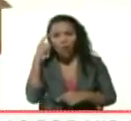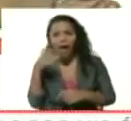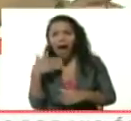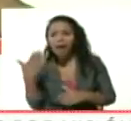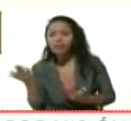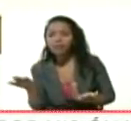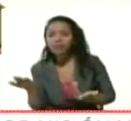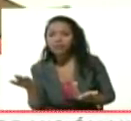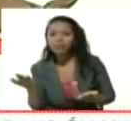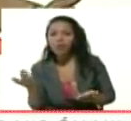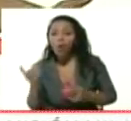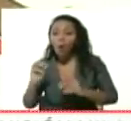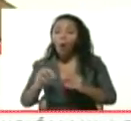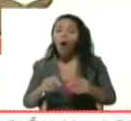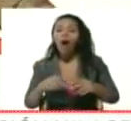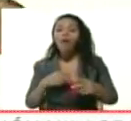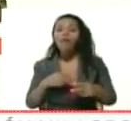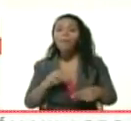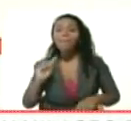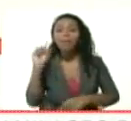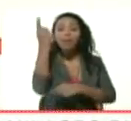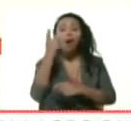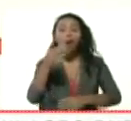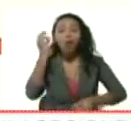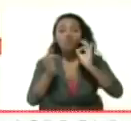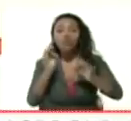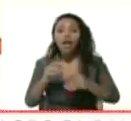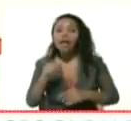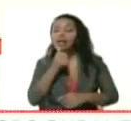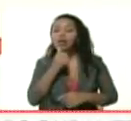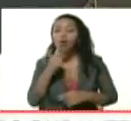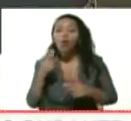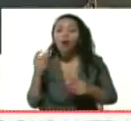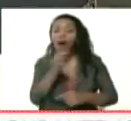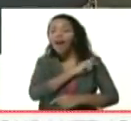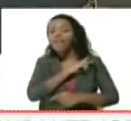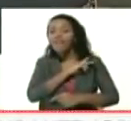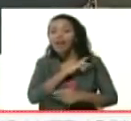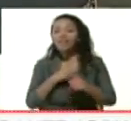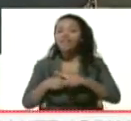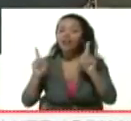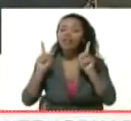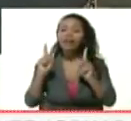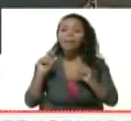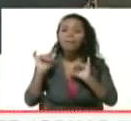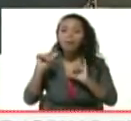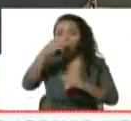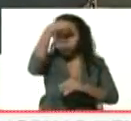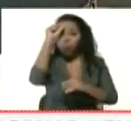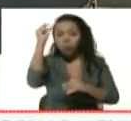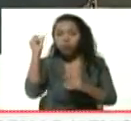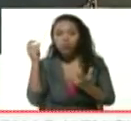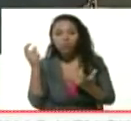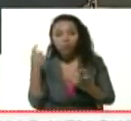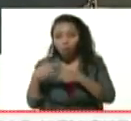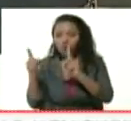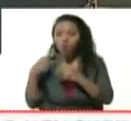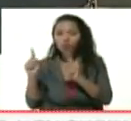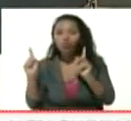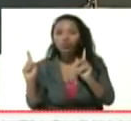O en Voluntad Popular, en Primera Justicia, ¿alguien conoce de un jefe distinto que no sea Julio Borges?